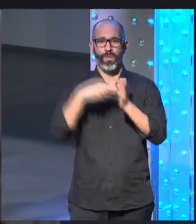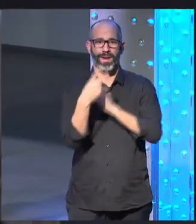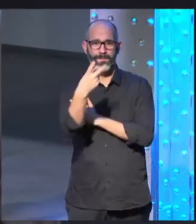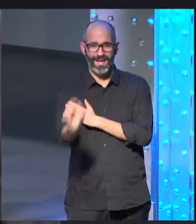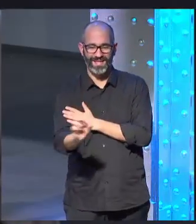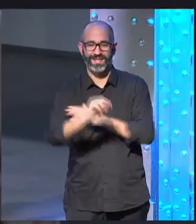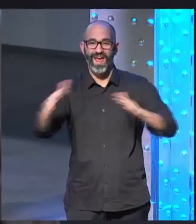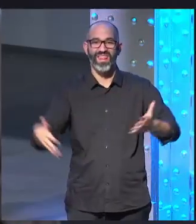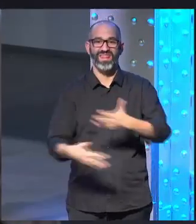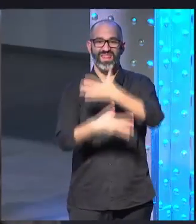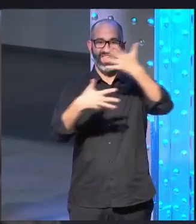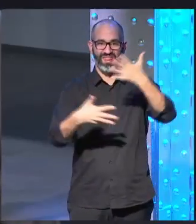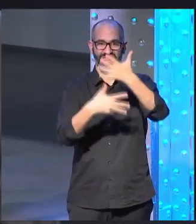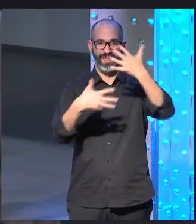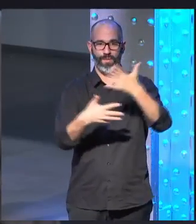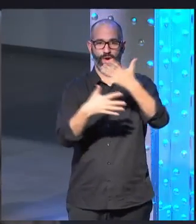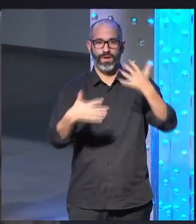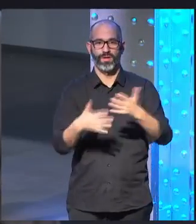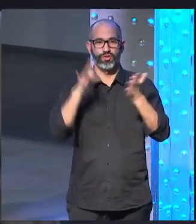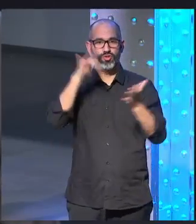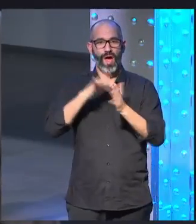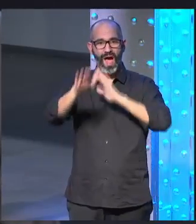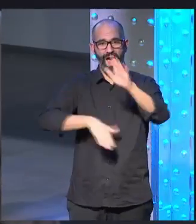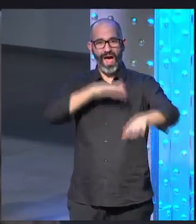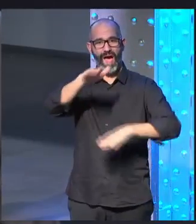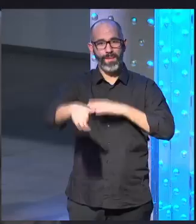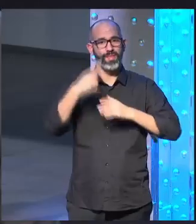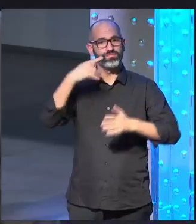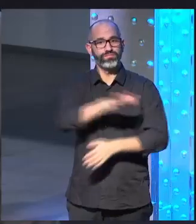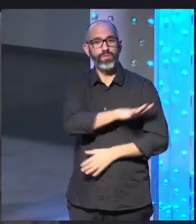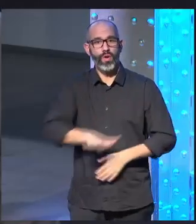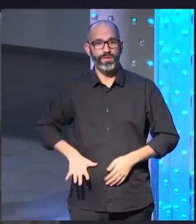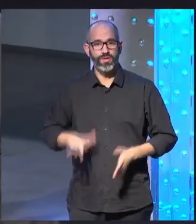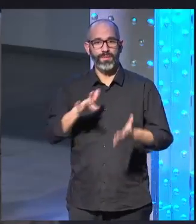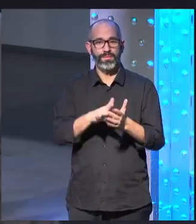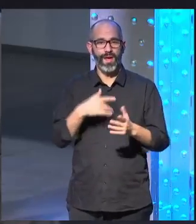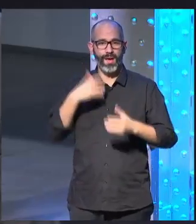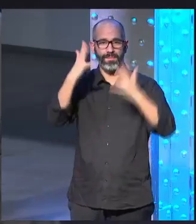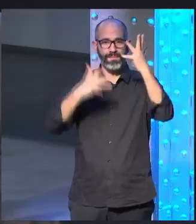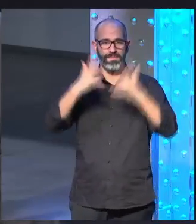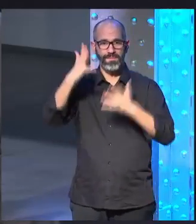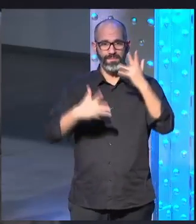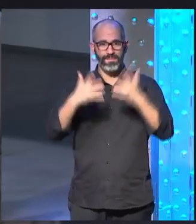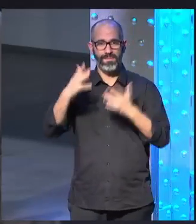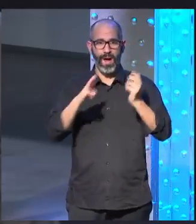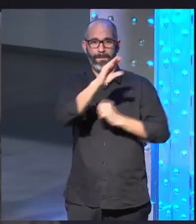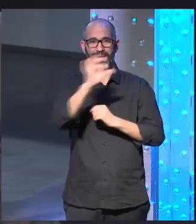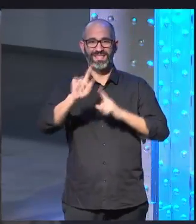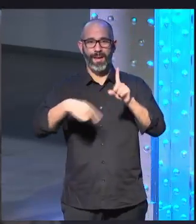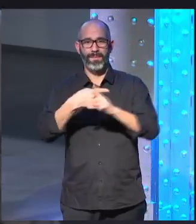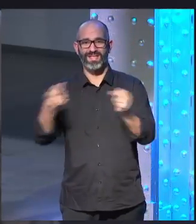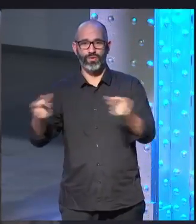Y décimo, junto al avance previsto y necesario en las cifras de empleo y de seguridad